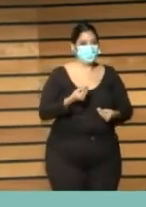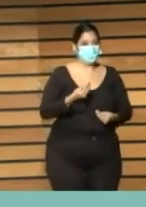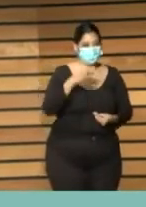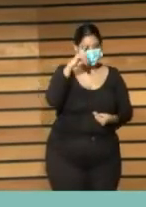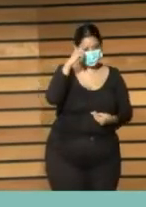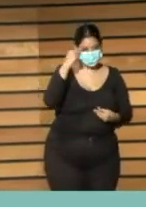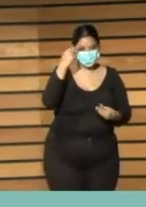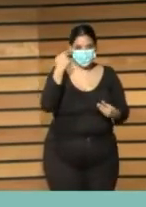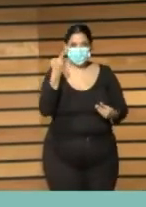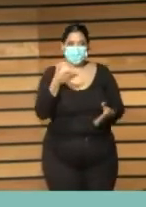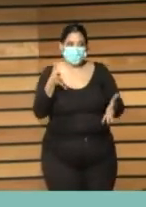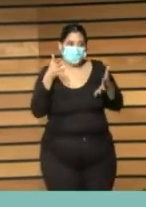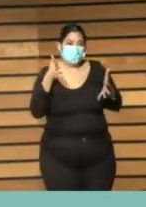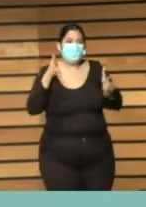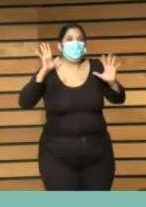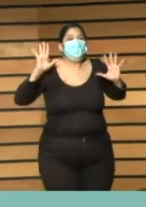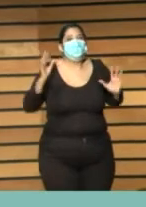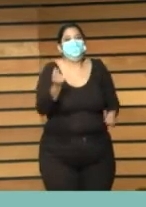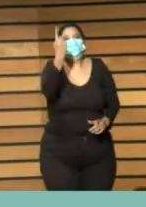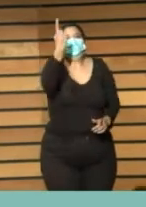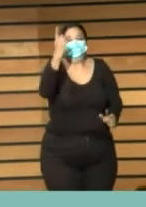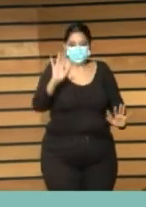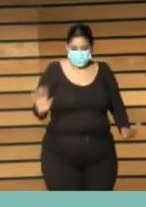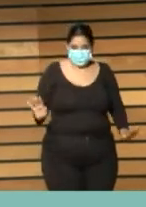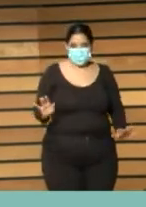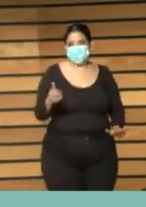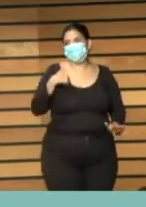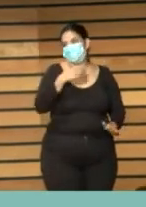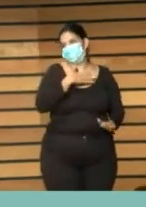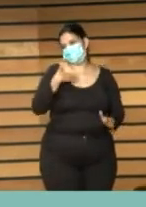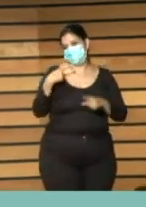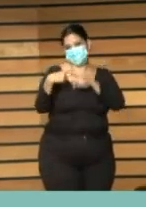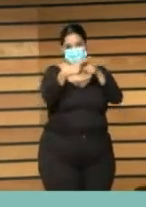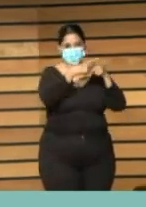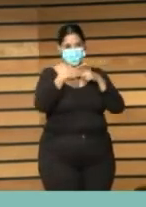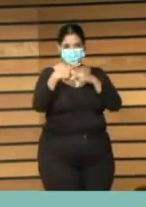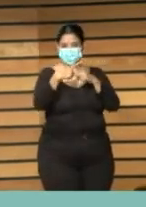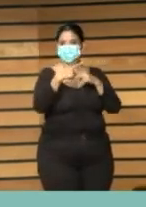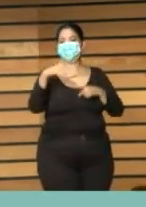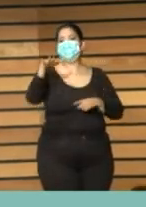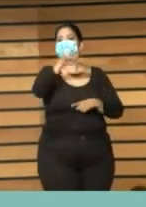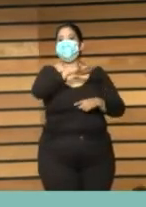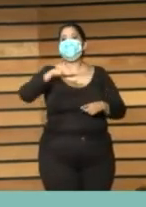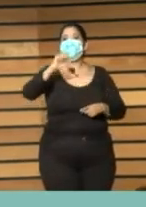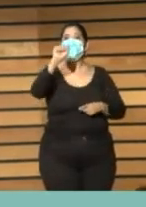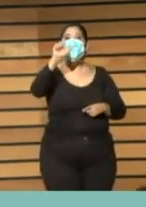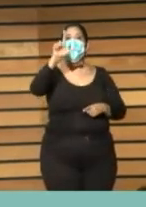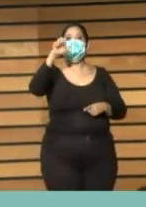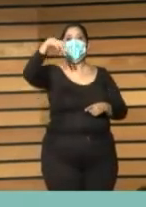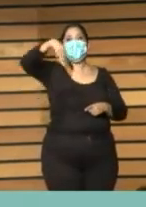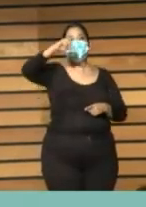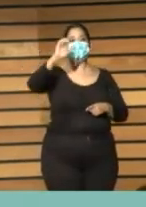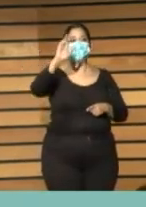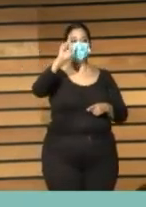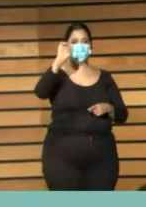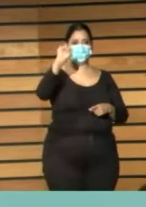Y bueno, pues lo quiero compartir con todos mis compañeros bibliotecarios de Almería, que no hay ninguno,